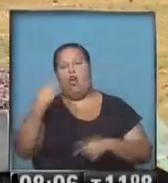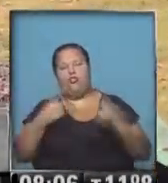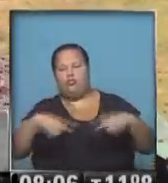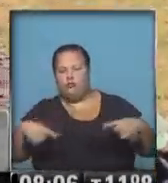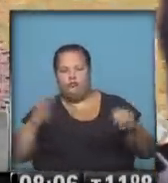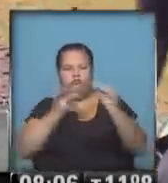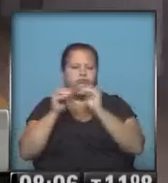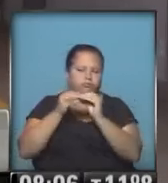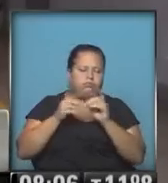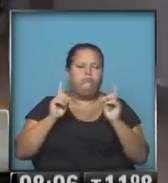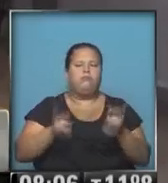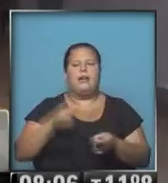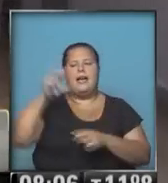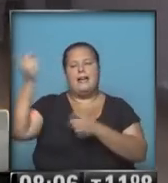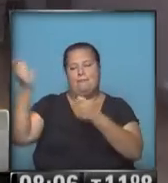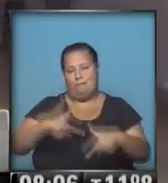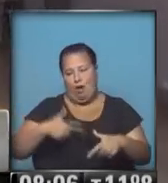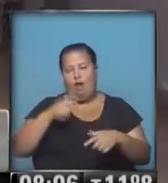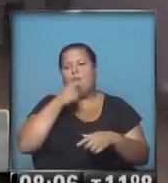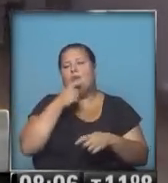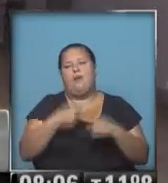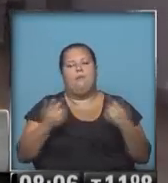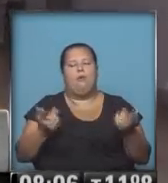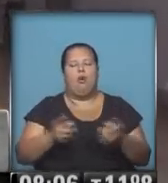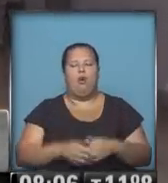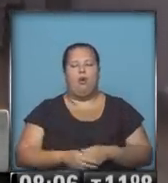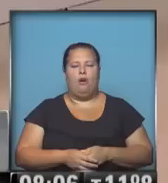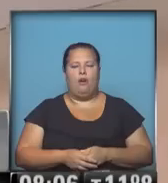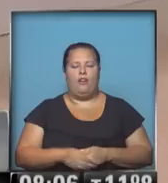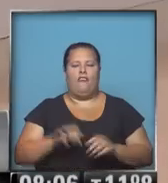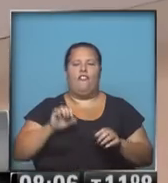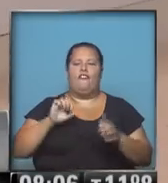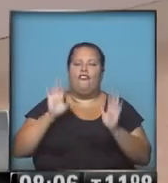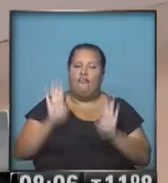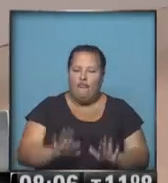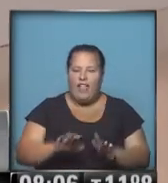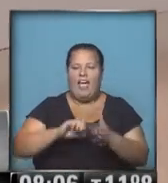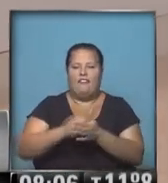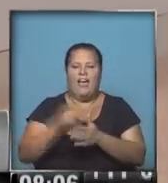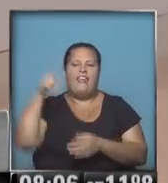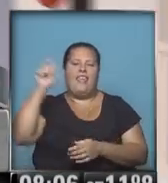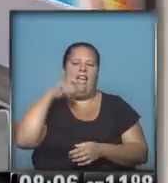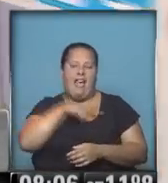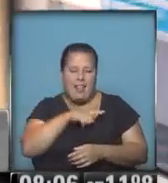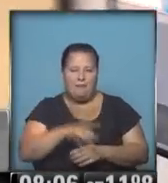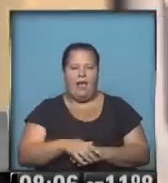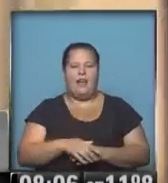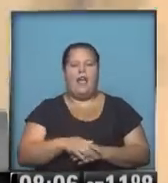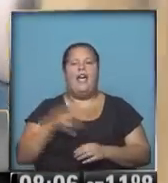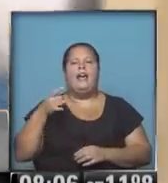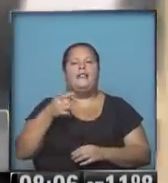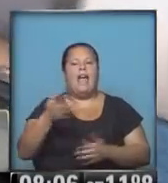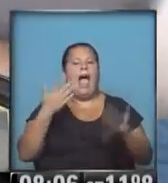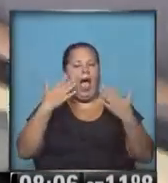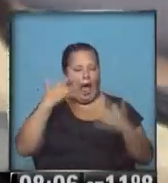componentes que son importados, como son, por ejemplo, todo lo que es frenos, que son norbrenses, son alemanes. Son formaciones que tienen